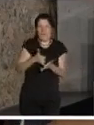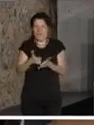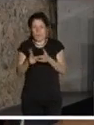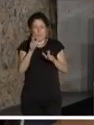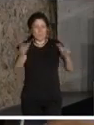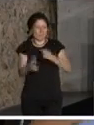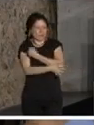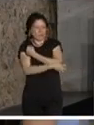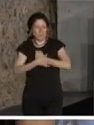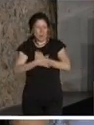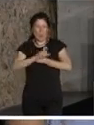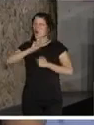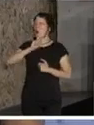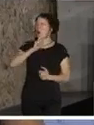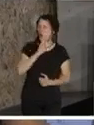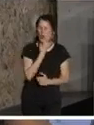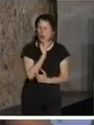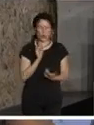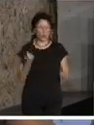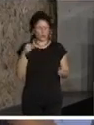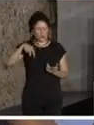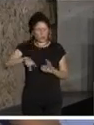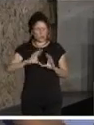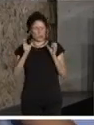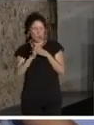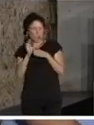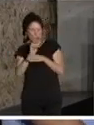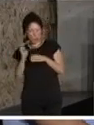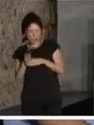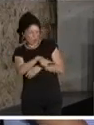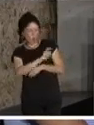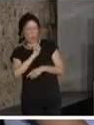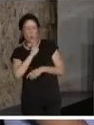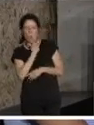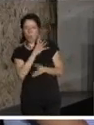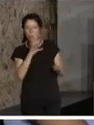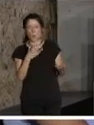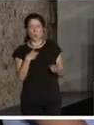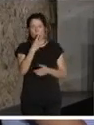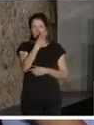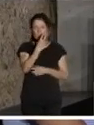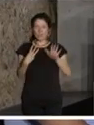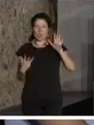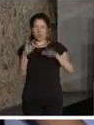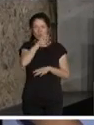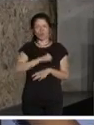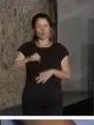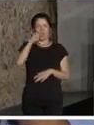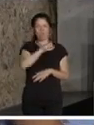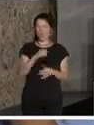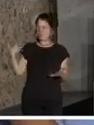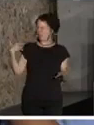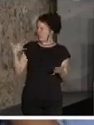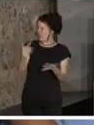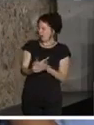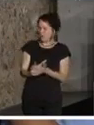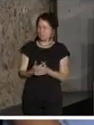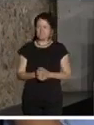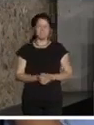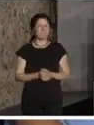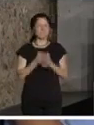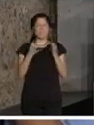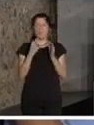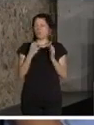de odio contra los más pobres de este partido popular Durante los últimos 28 años han estado